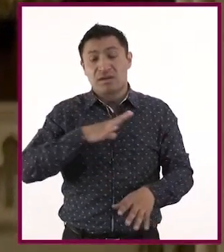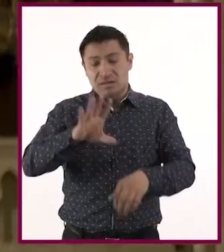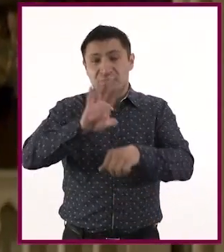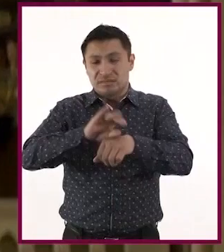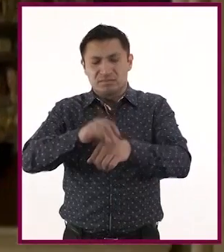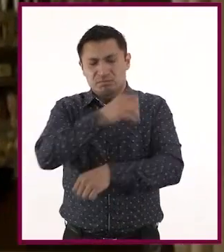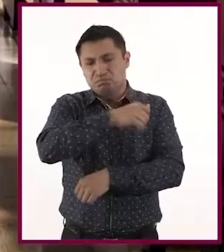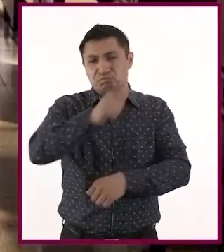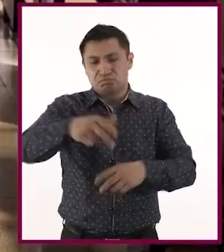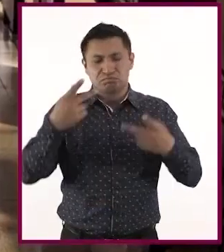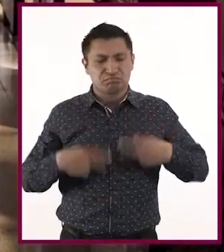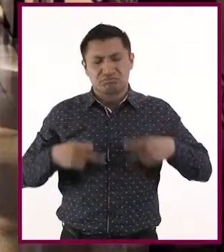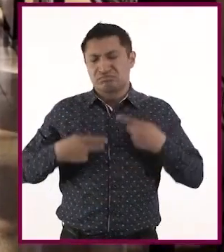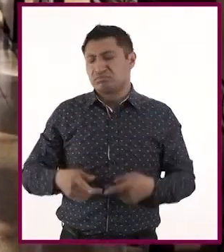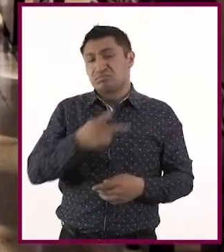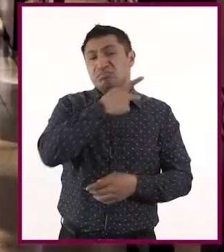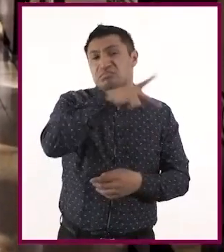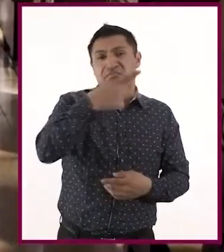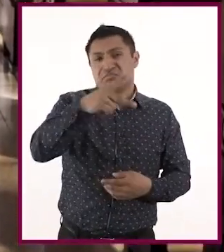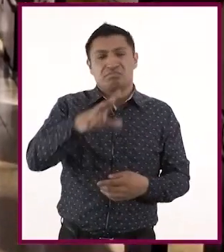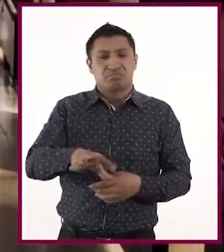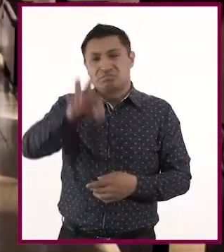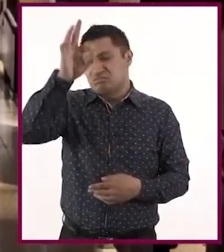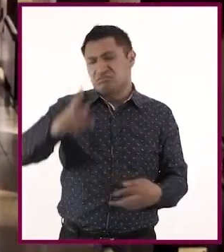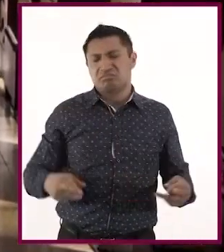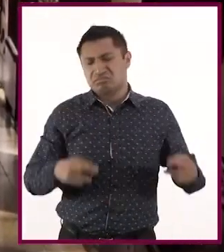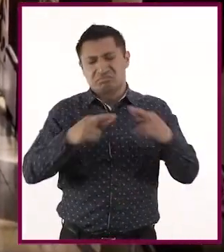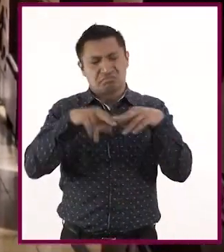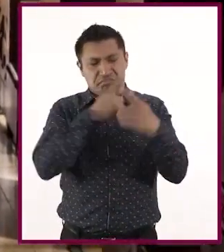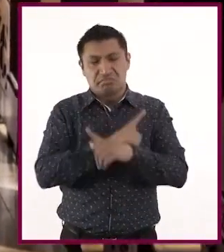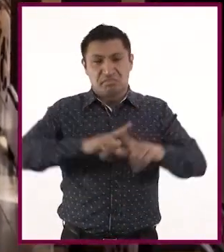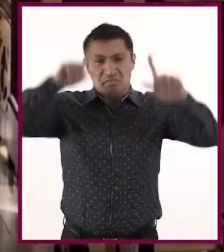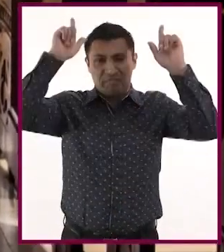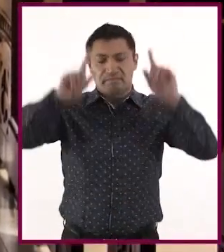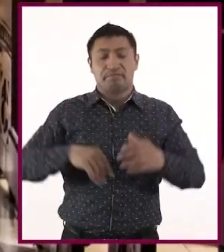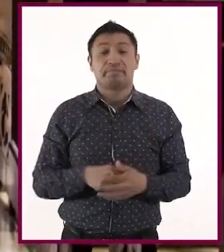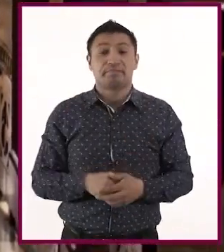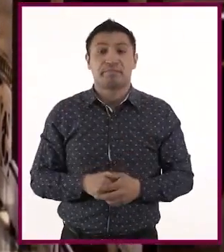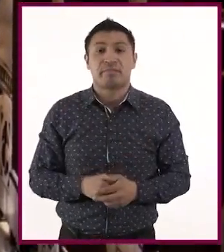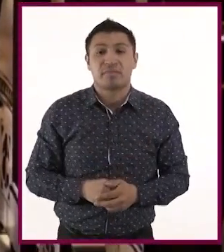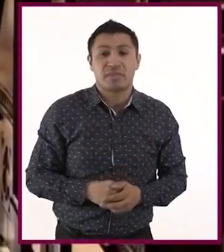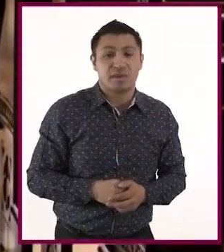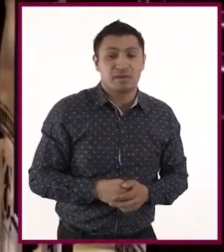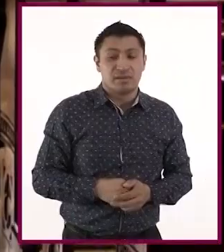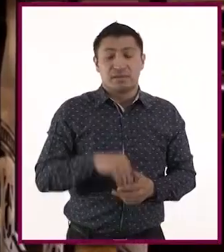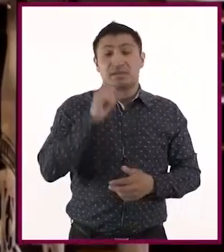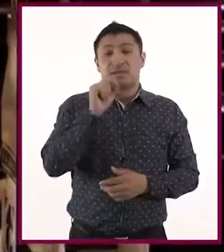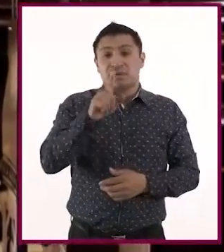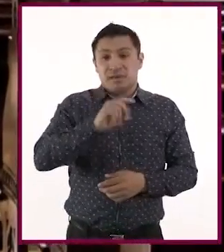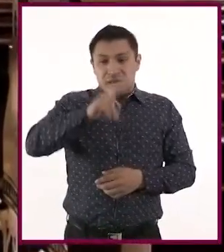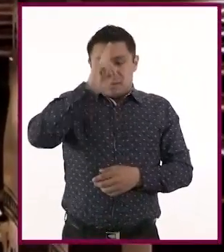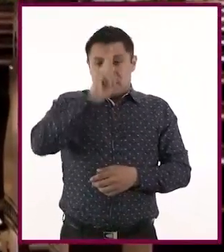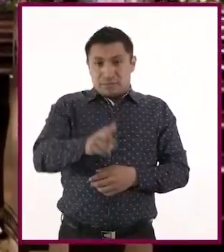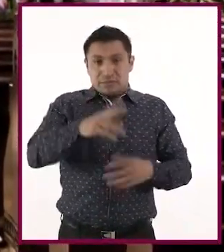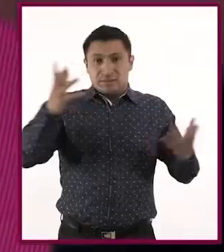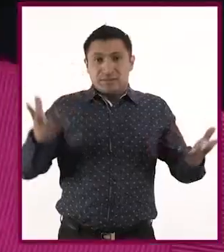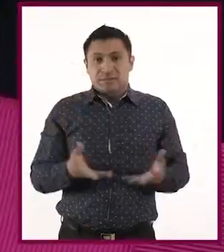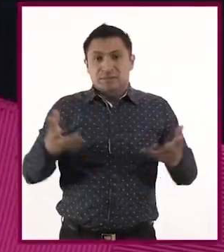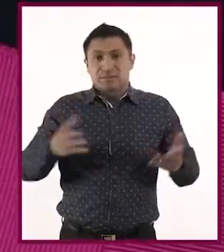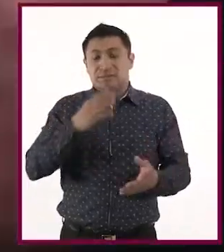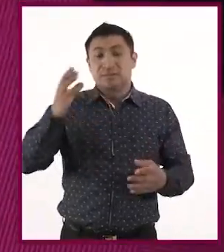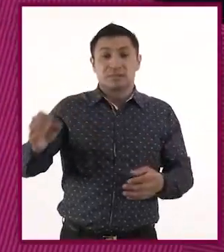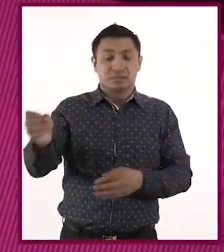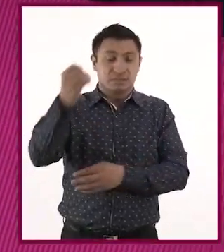a cada persona practicar y elegir el culto que deseara con plena libertad. También prohibió la realización